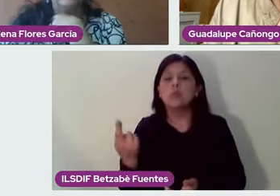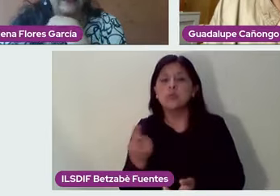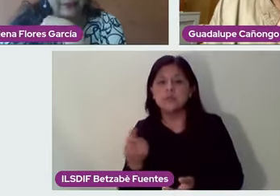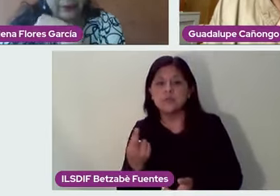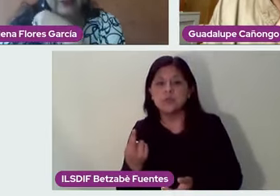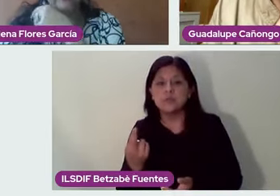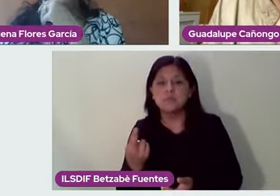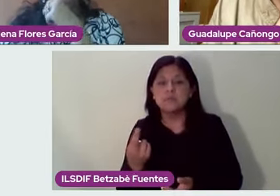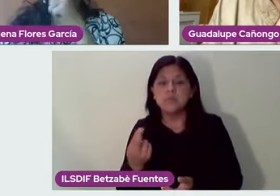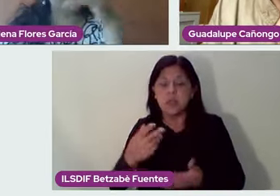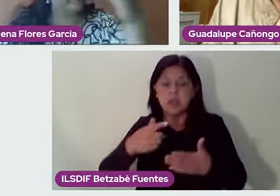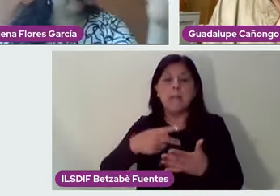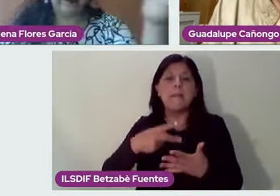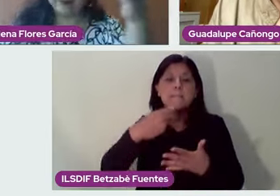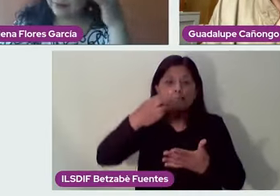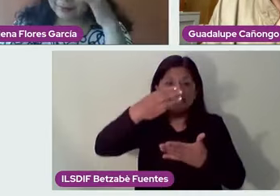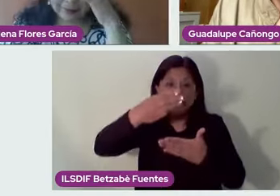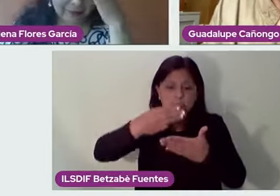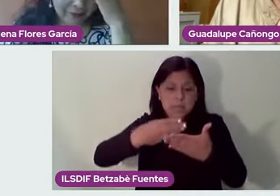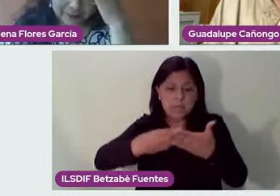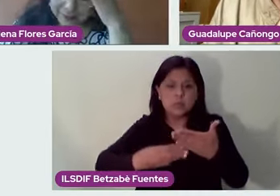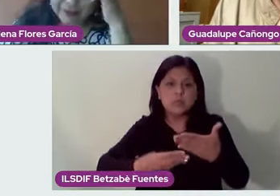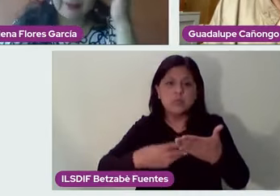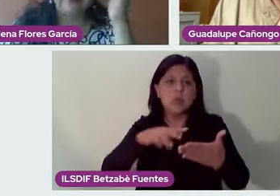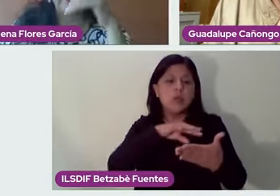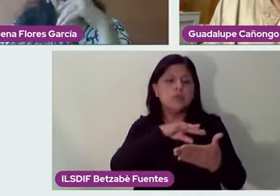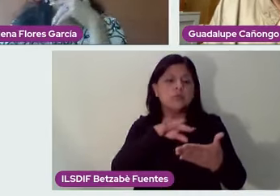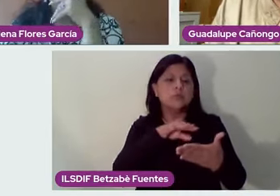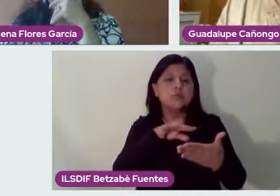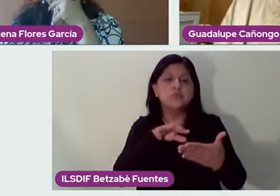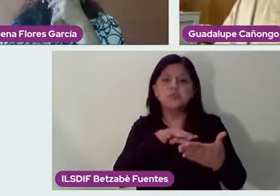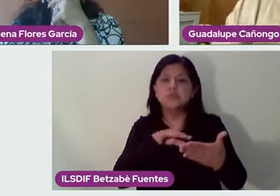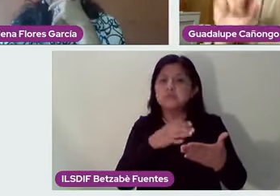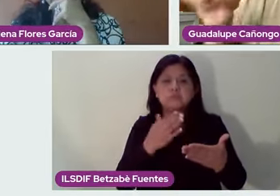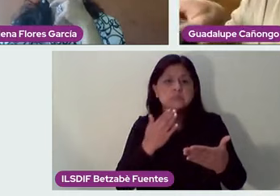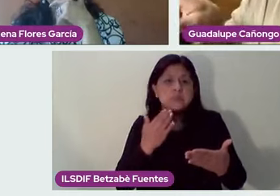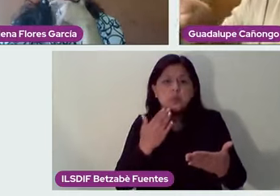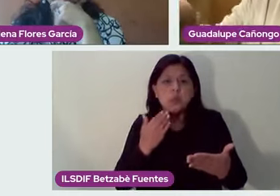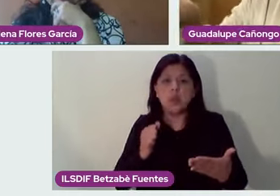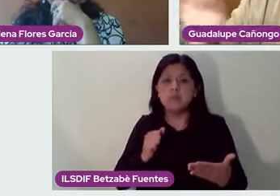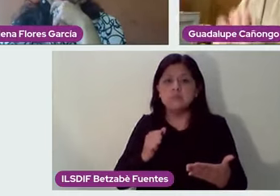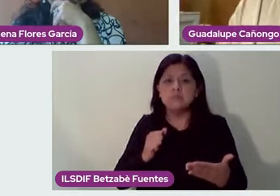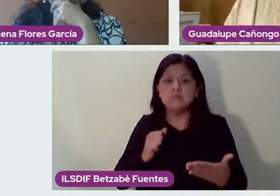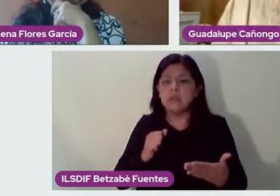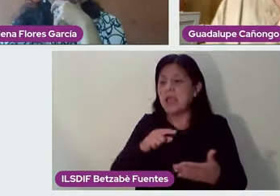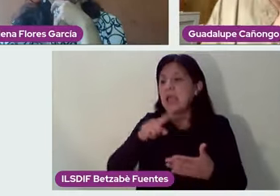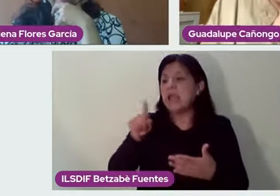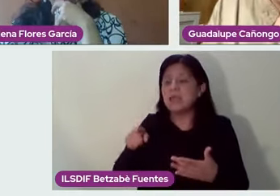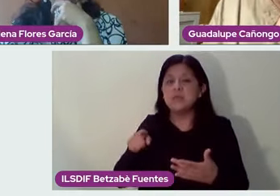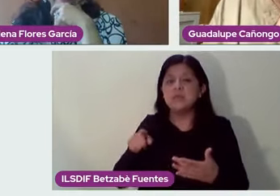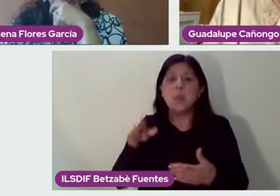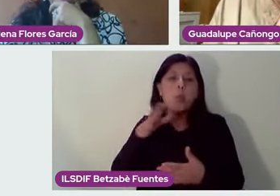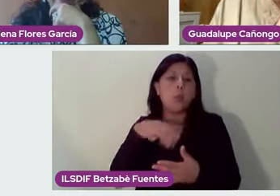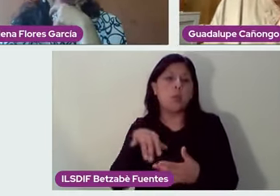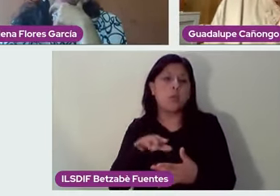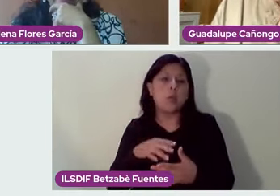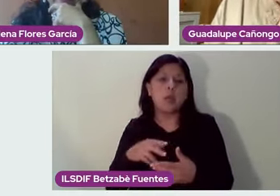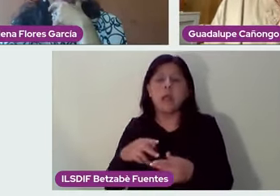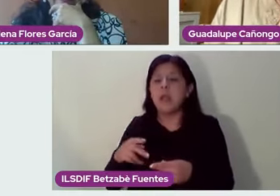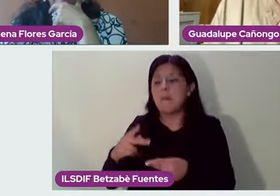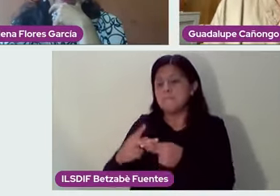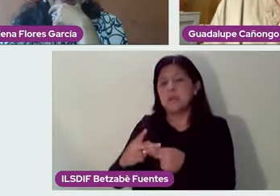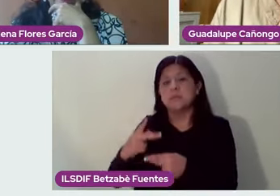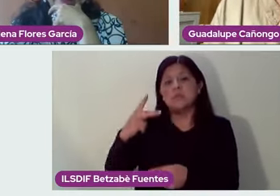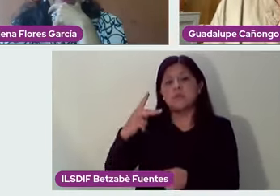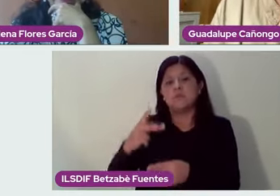menús, ya no nos están dando el menú físico y nos dicen, ah, el menú está ahí en el código, ¿no?